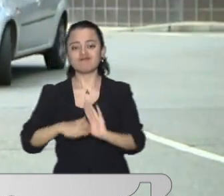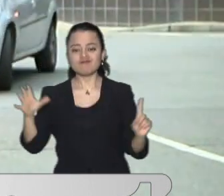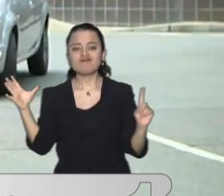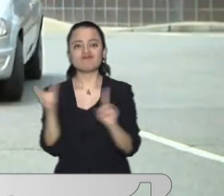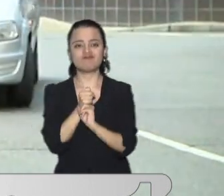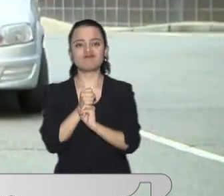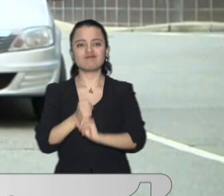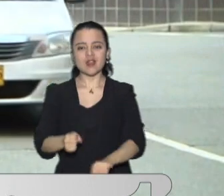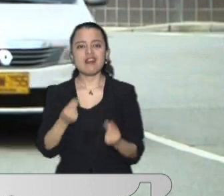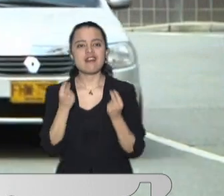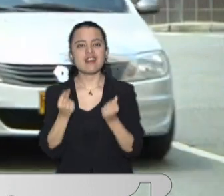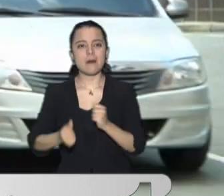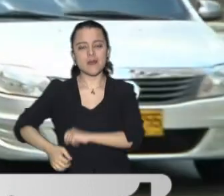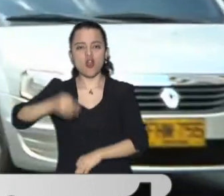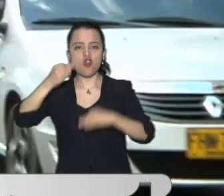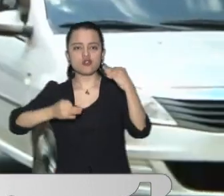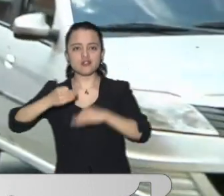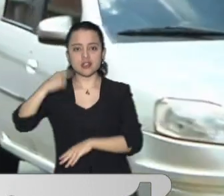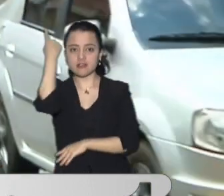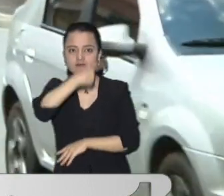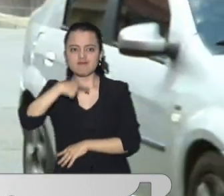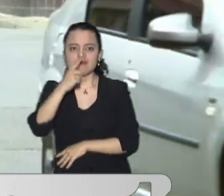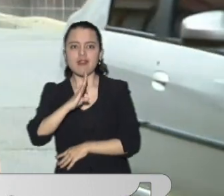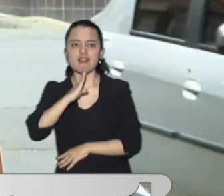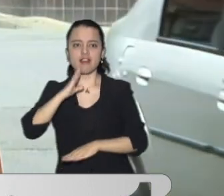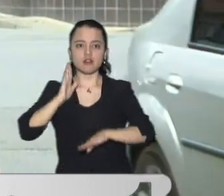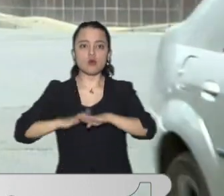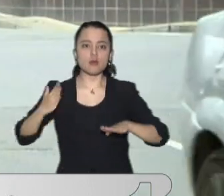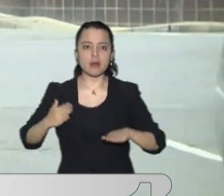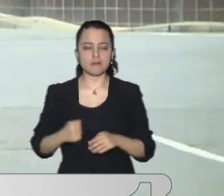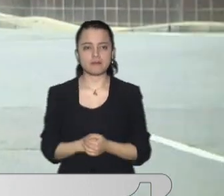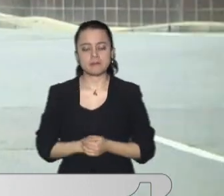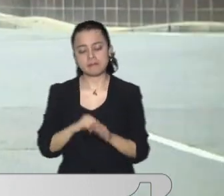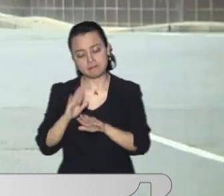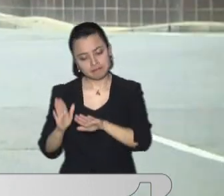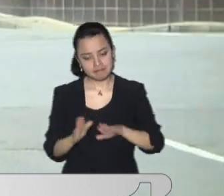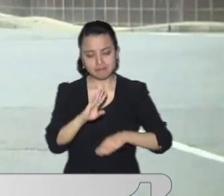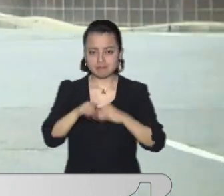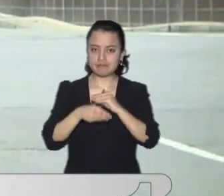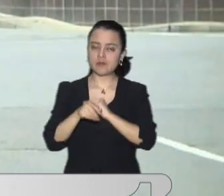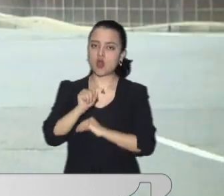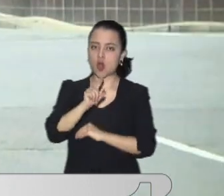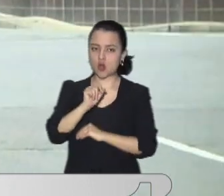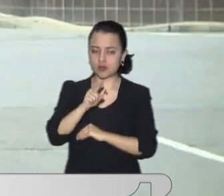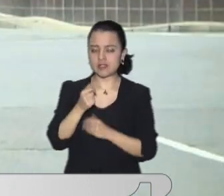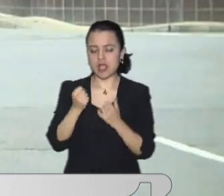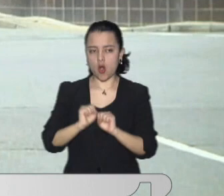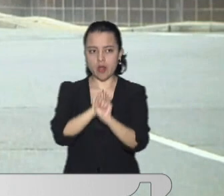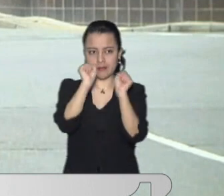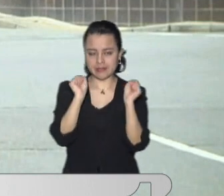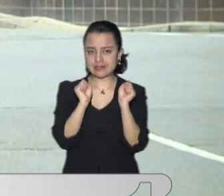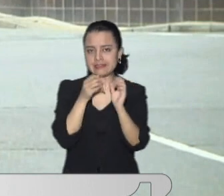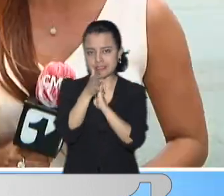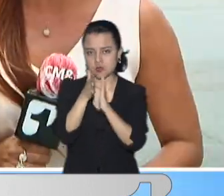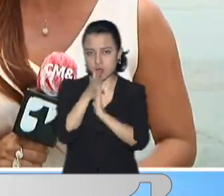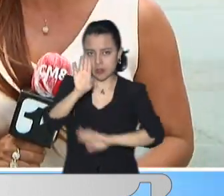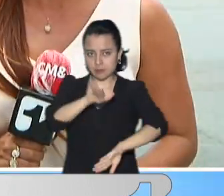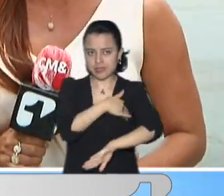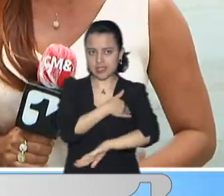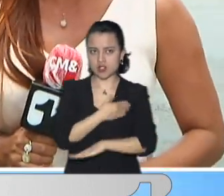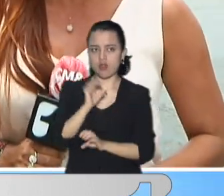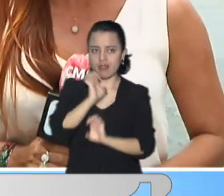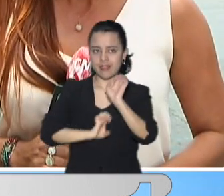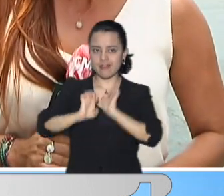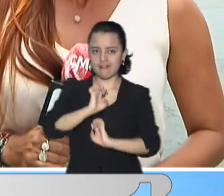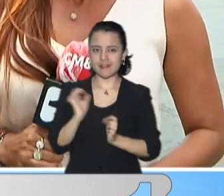este estremecedor crimen. Y en otras noticias del departamento de Antioquia, a las 11 y 9 de la mañana, esta mañana desde muy temprano, el ministro de Defensa llegó al